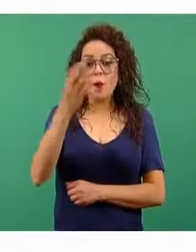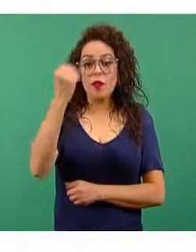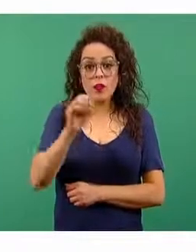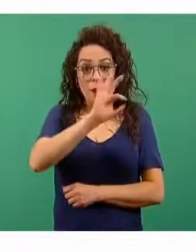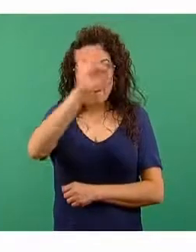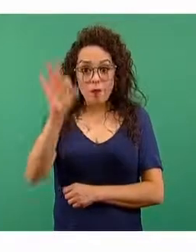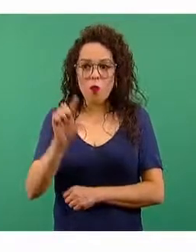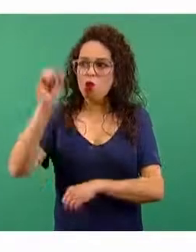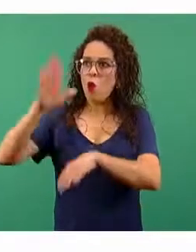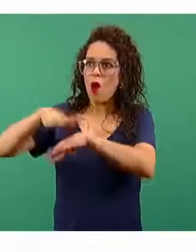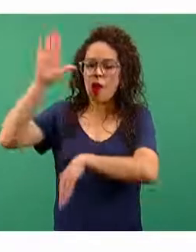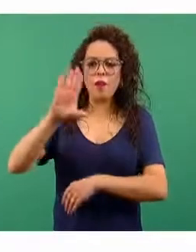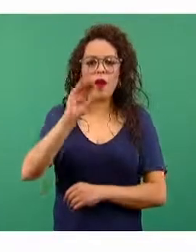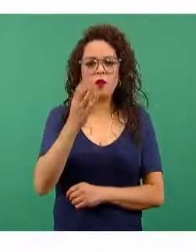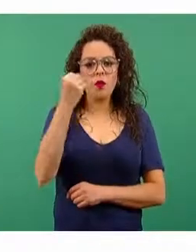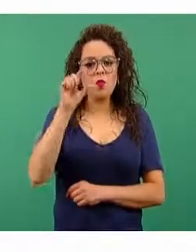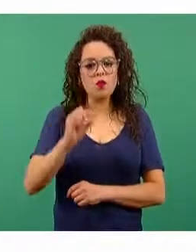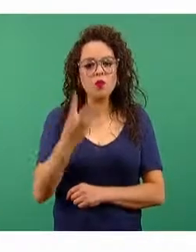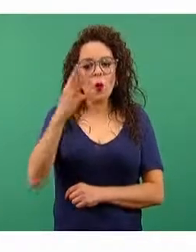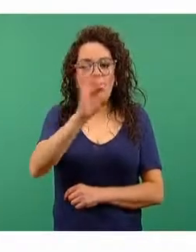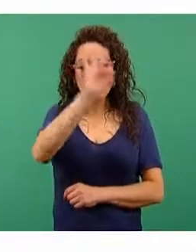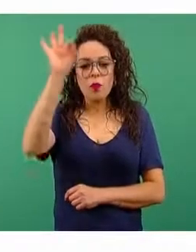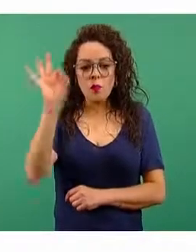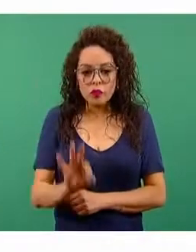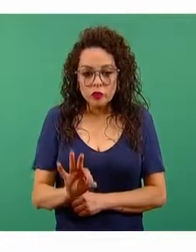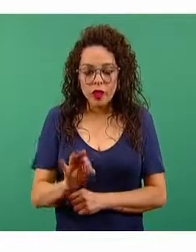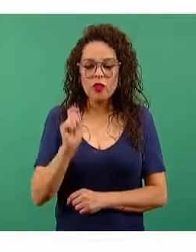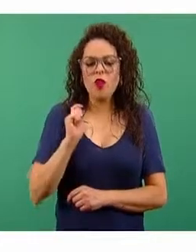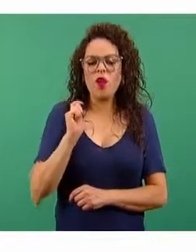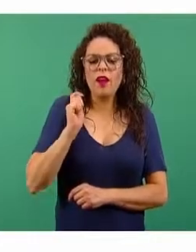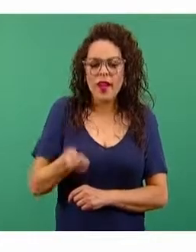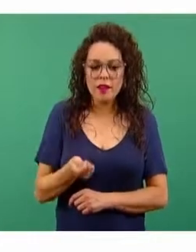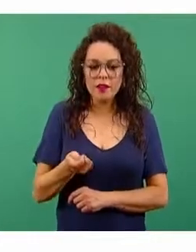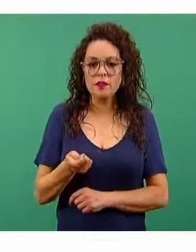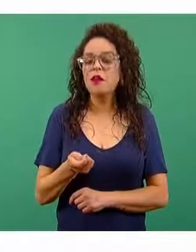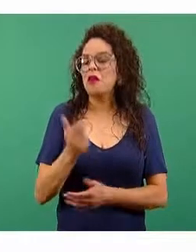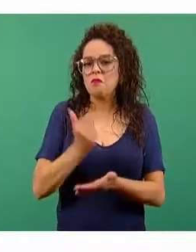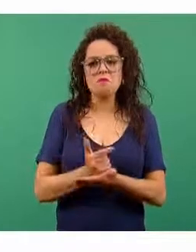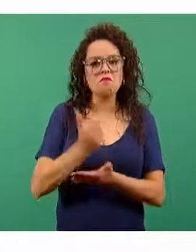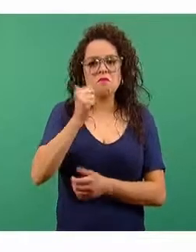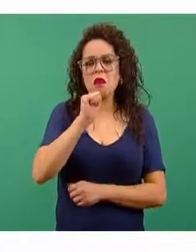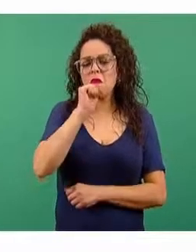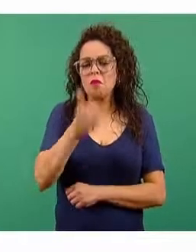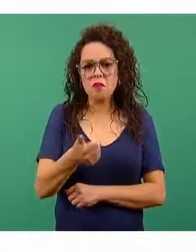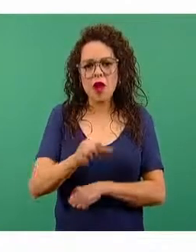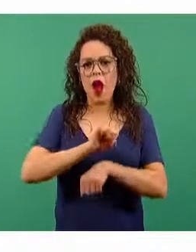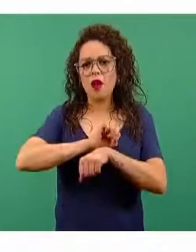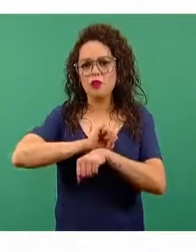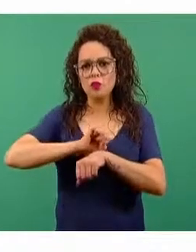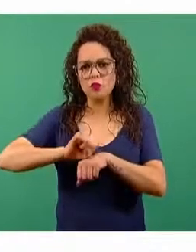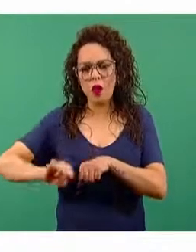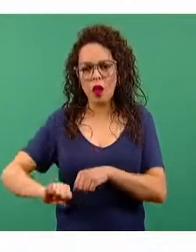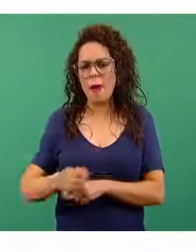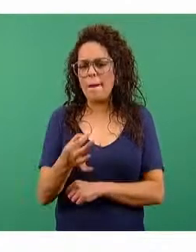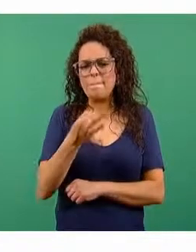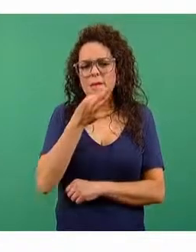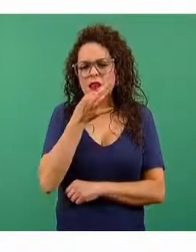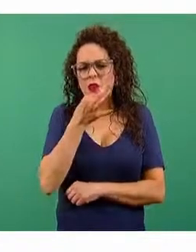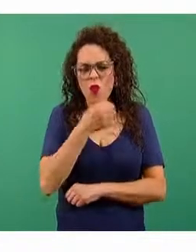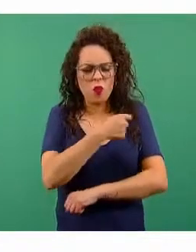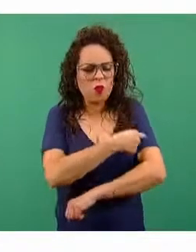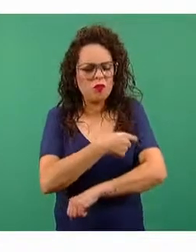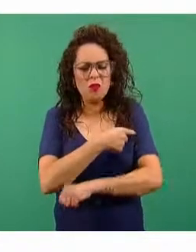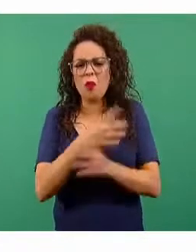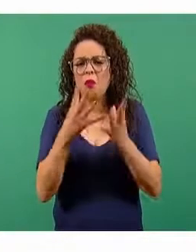99%, 99.4% son eventos de poca gravedad que duran unos pocos minutos, horas,